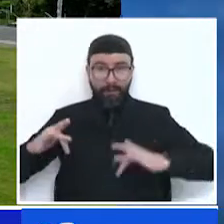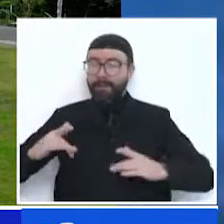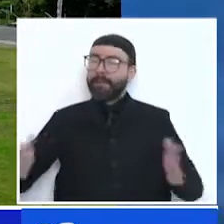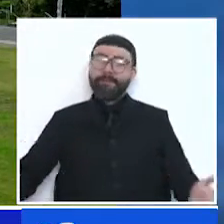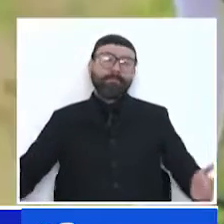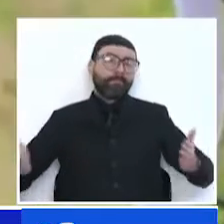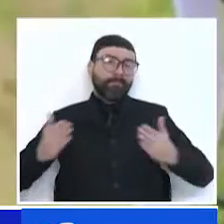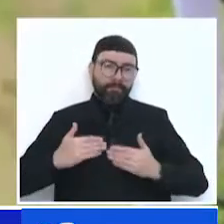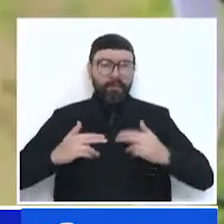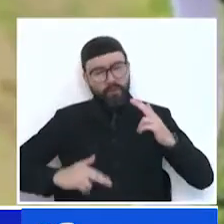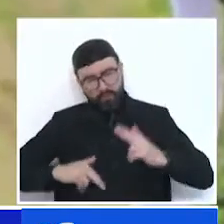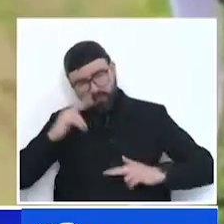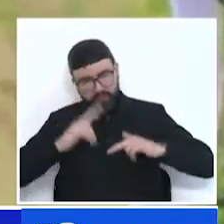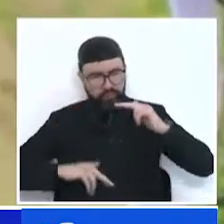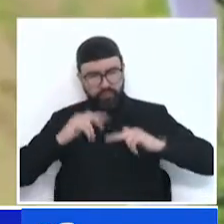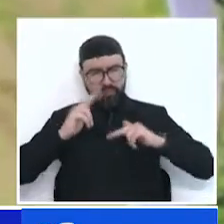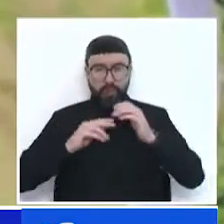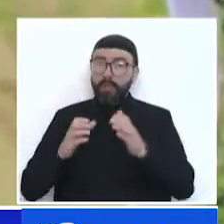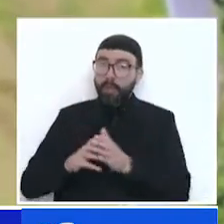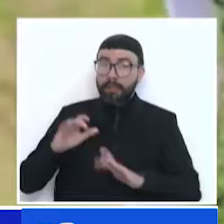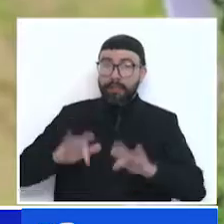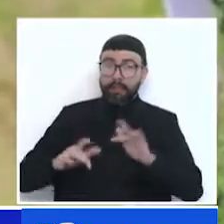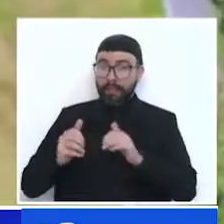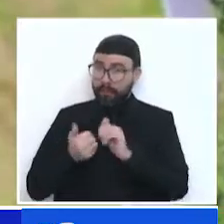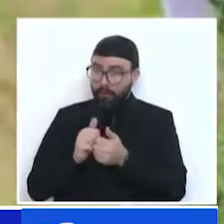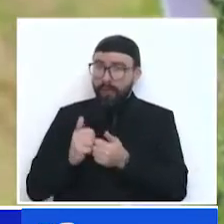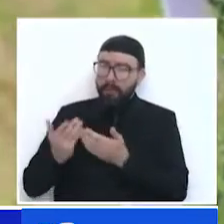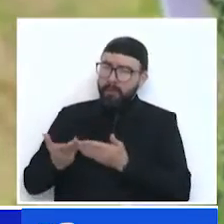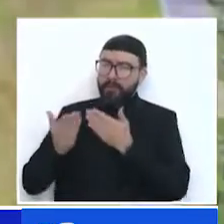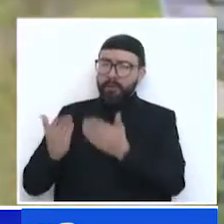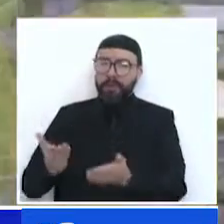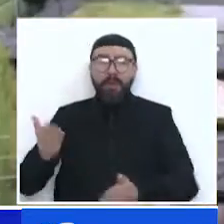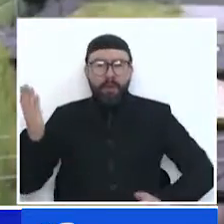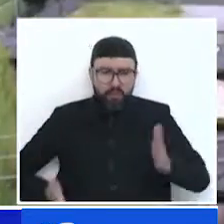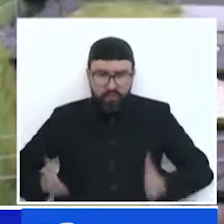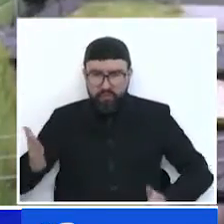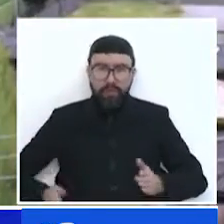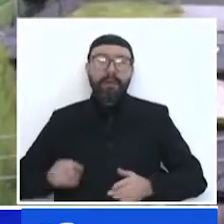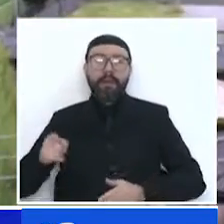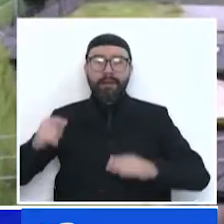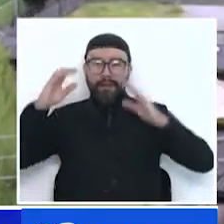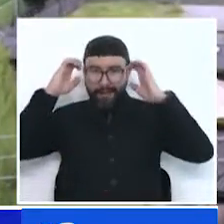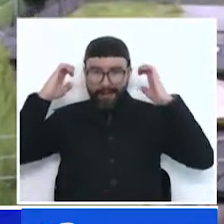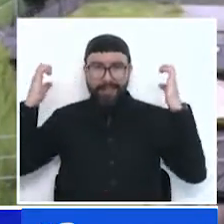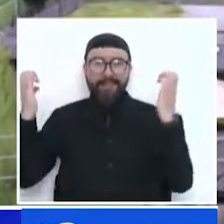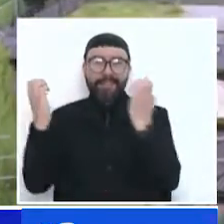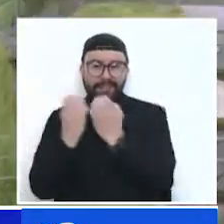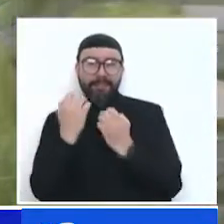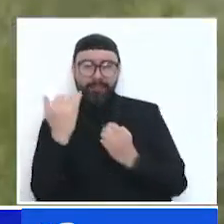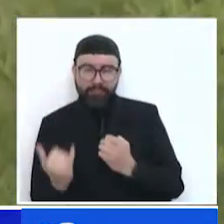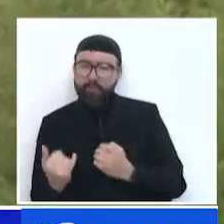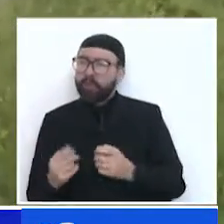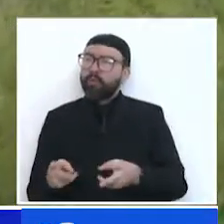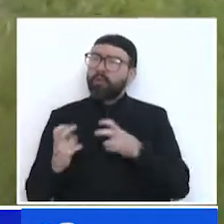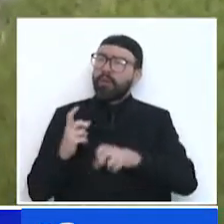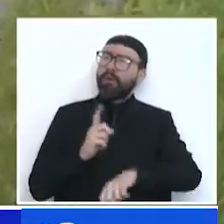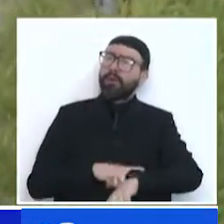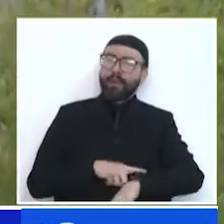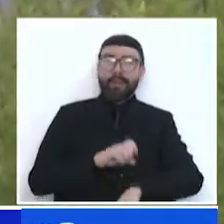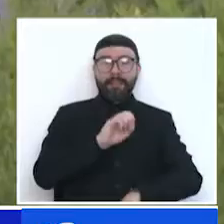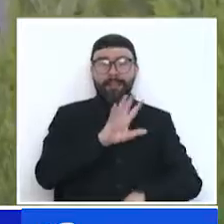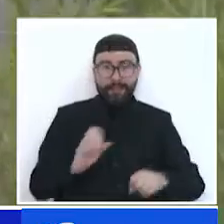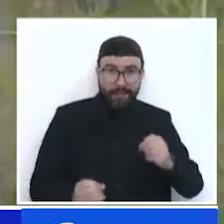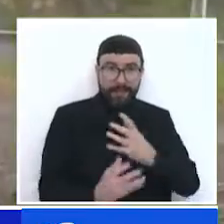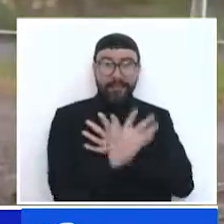obras, razón por la cual la Secretaría del Deporte ha dispuesto de la pista atlética del Estadio Palo Grande en un nuevo horario, 5 de la mañana